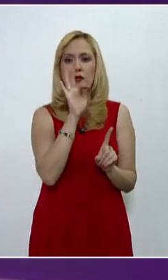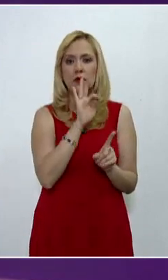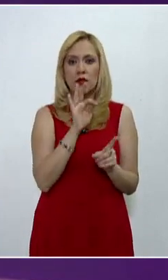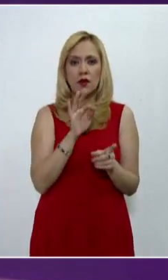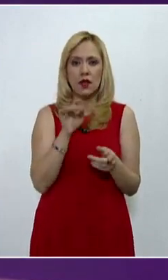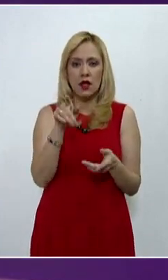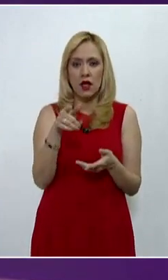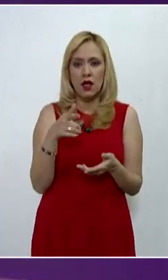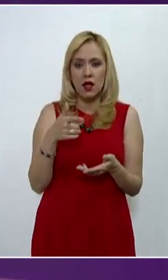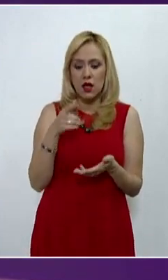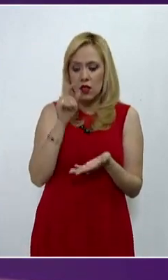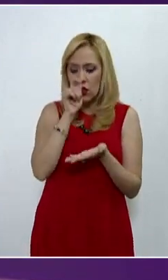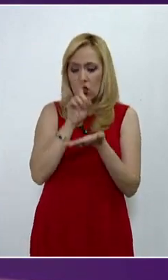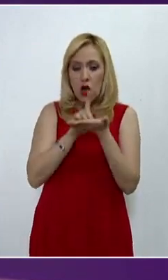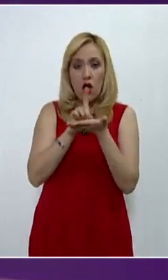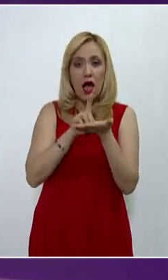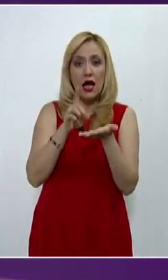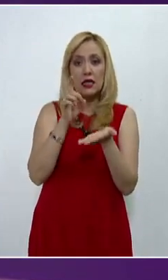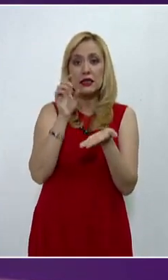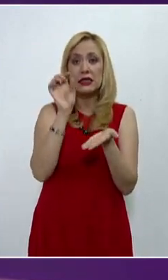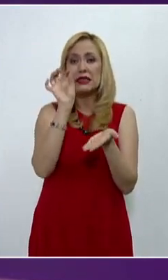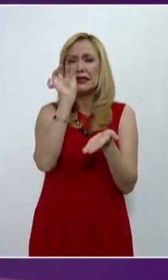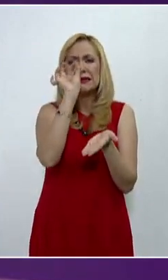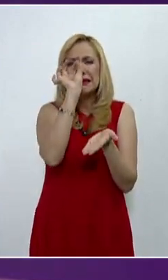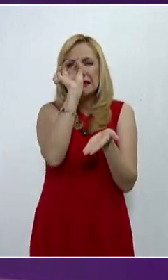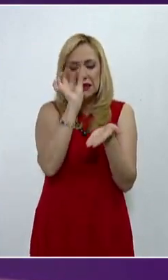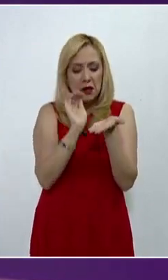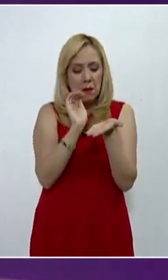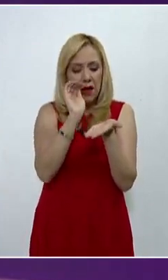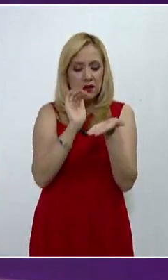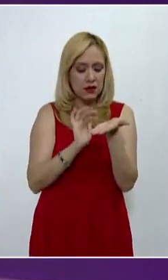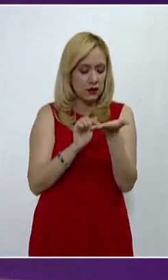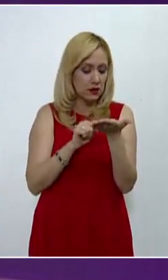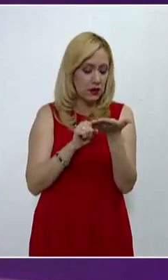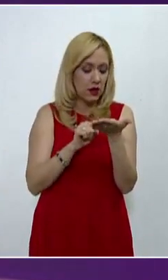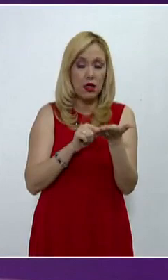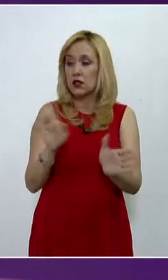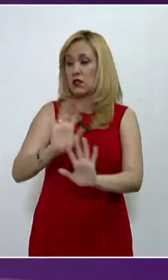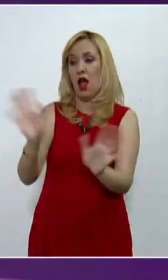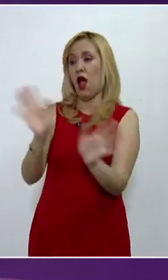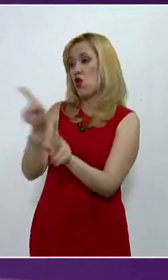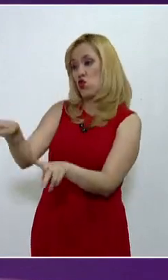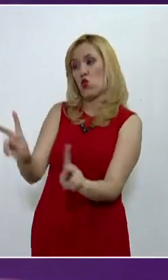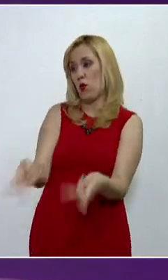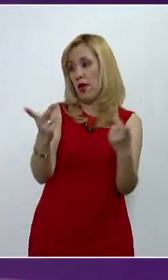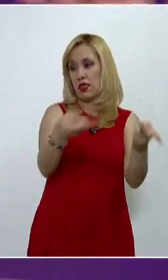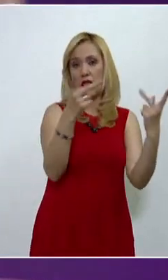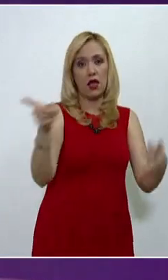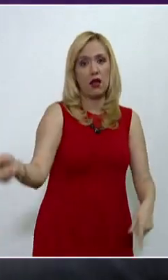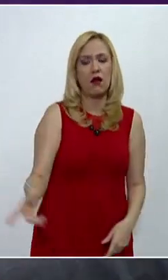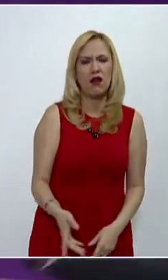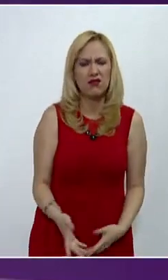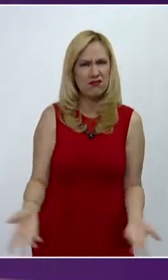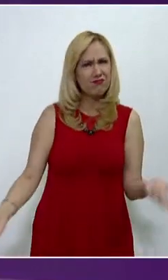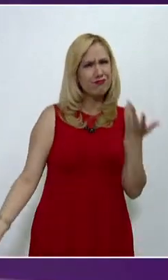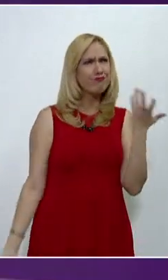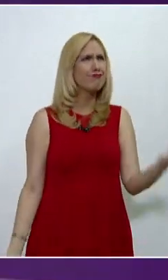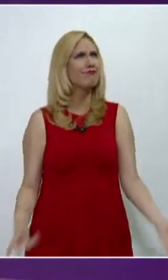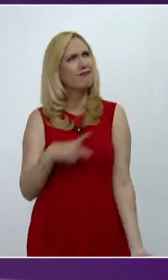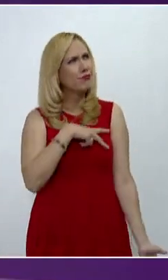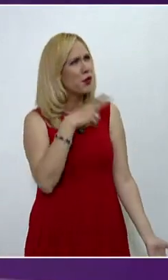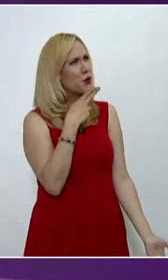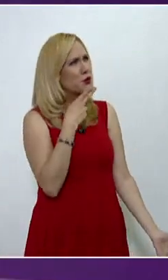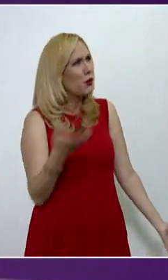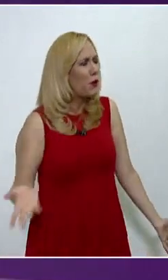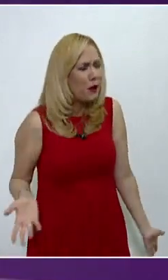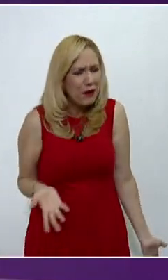en la aportación de drogas, entonces ya no eres el, digamos, consumidor, sino ya eres delincuente tal. Entonces, para eso lo utilizan. Eso